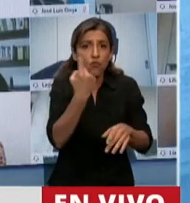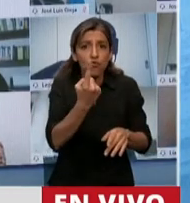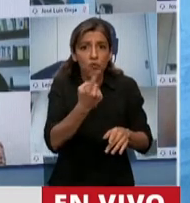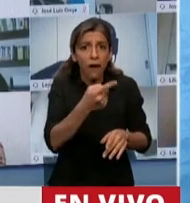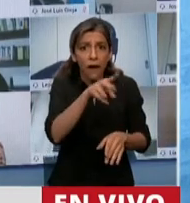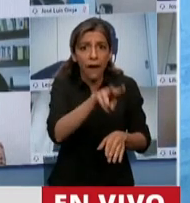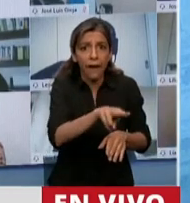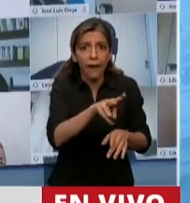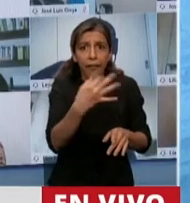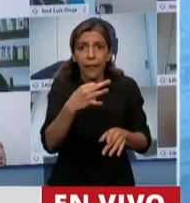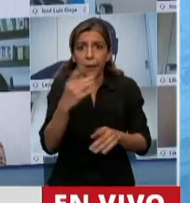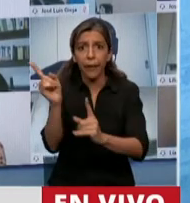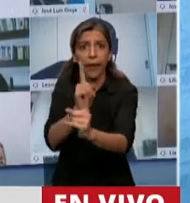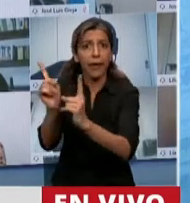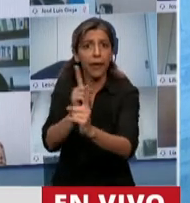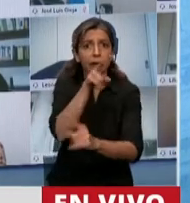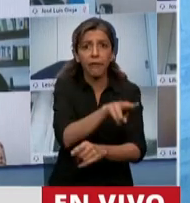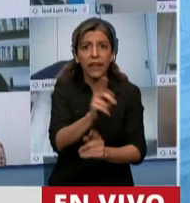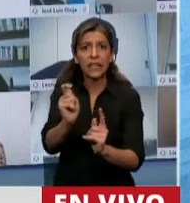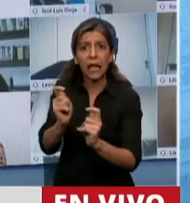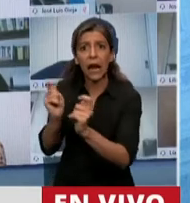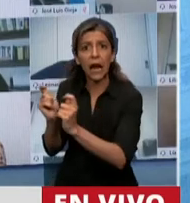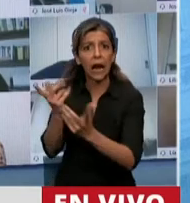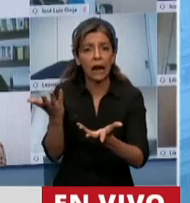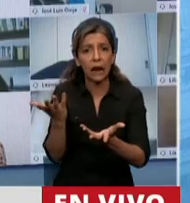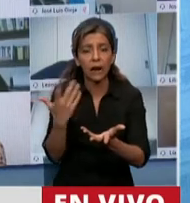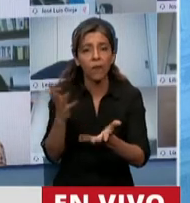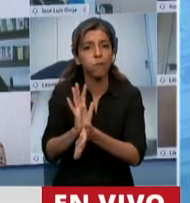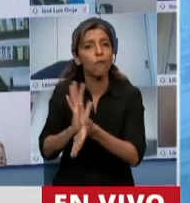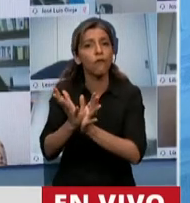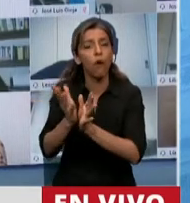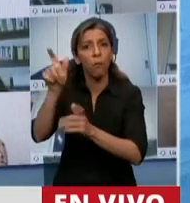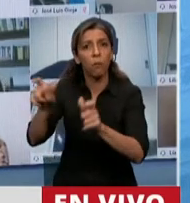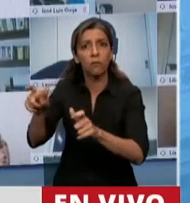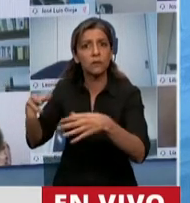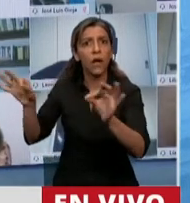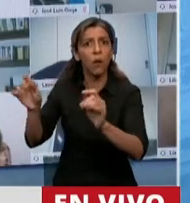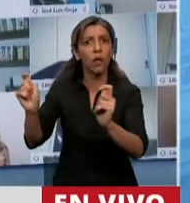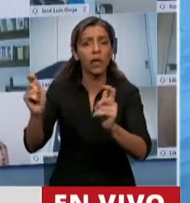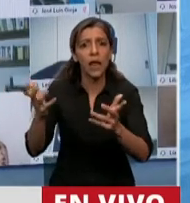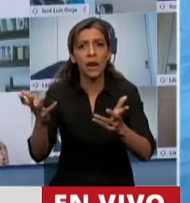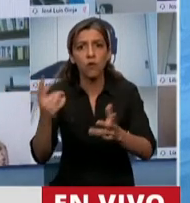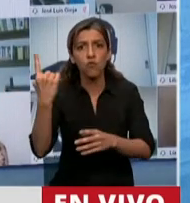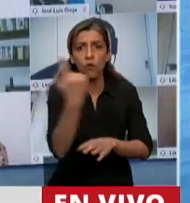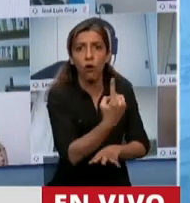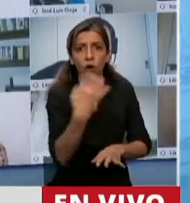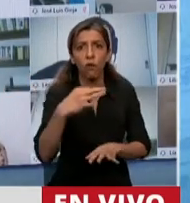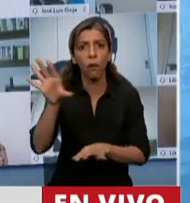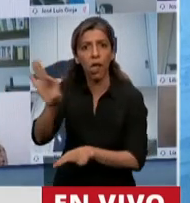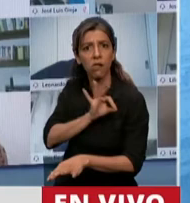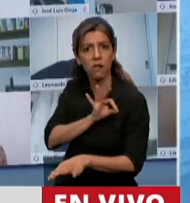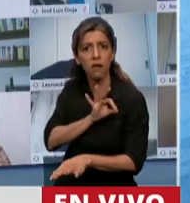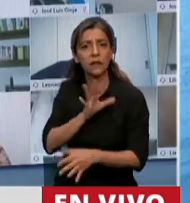Algunos en este recinto proponen que estemos todos amontonados y que vayamos todos a sesionar en